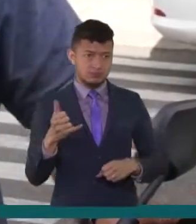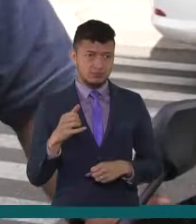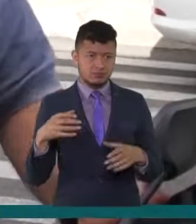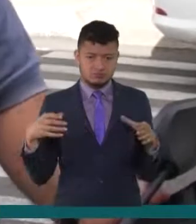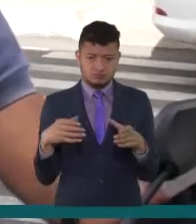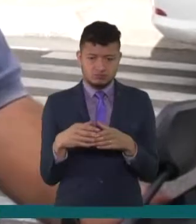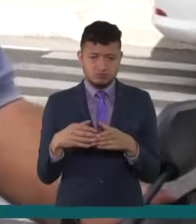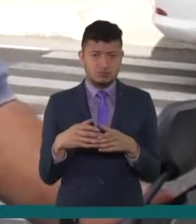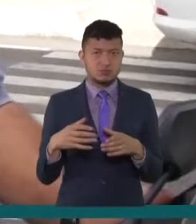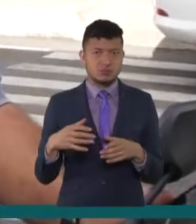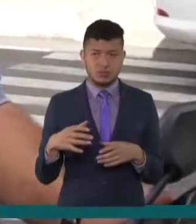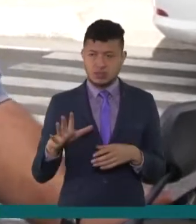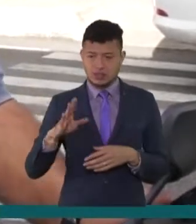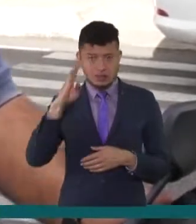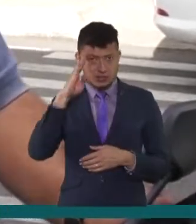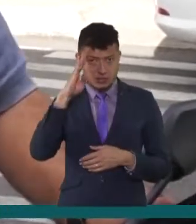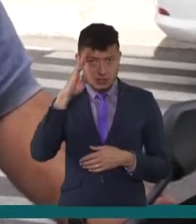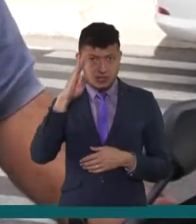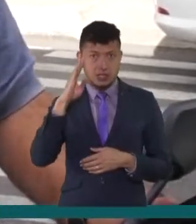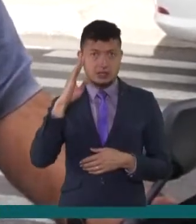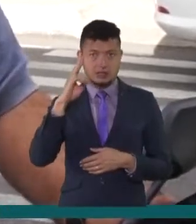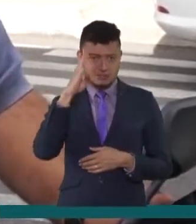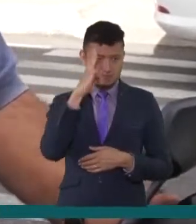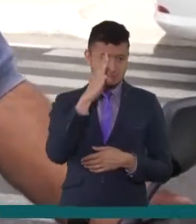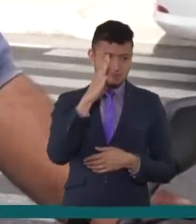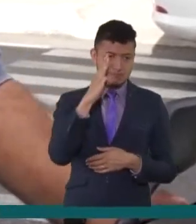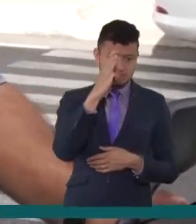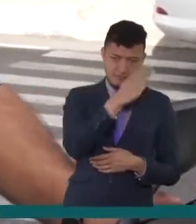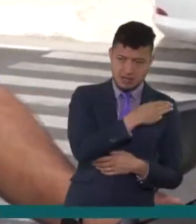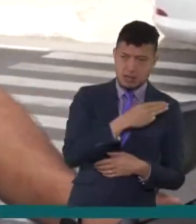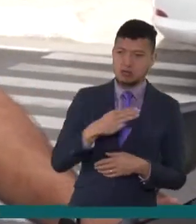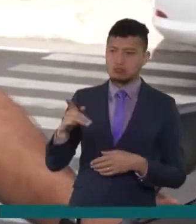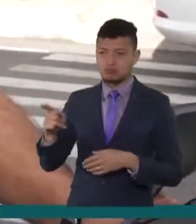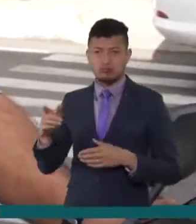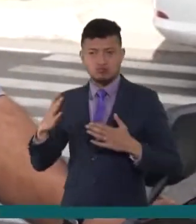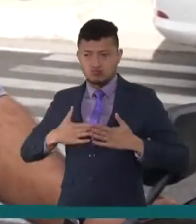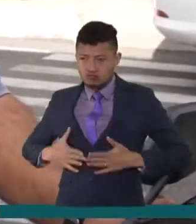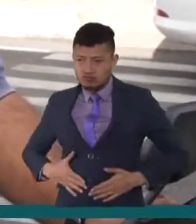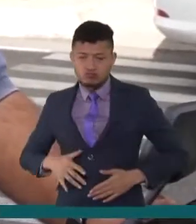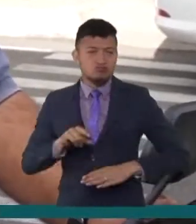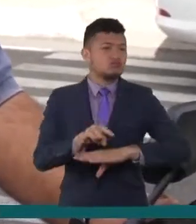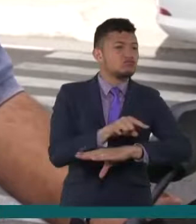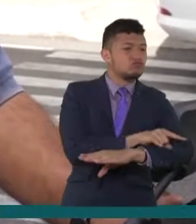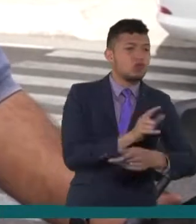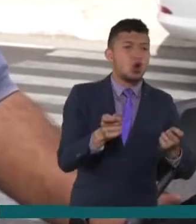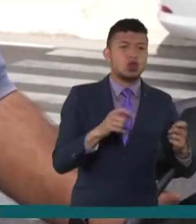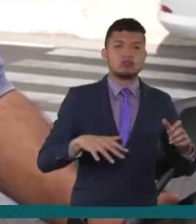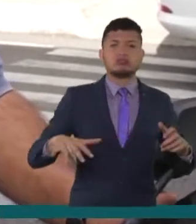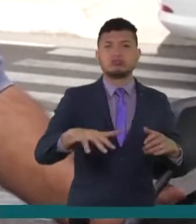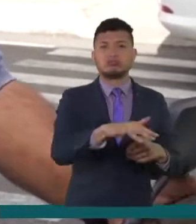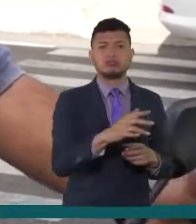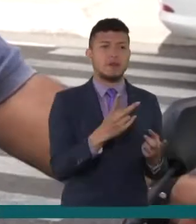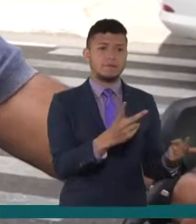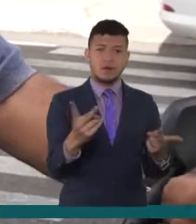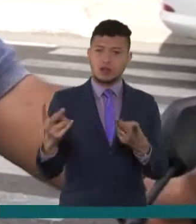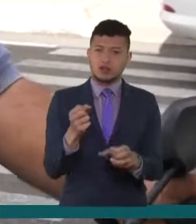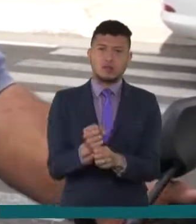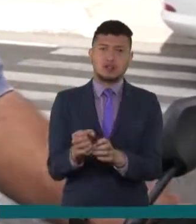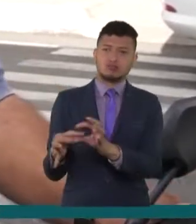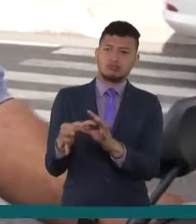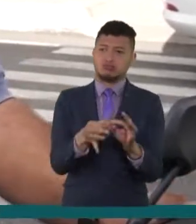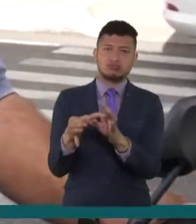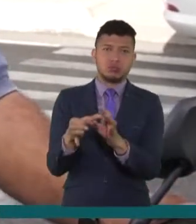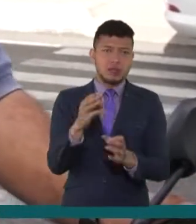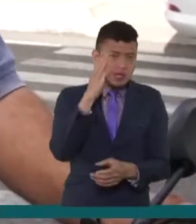los agentes del Verde Oliva realizan operaciones de registro, mientras que las tropas hacen su trabajo realizando un control territorial en cada punto donde